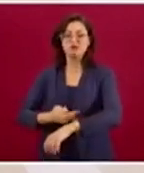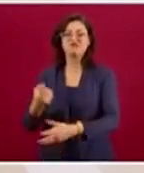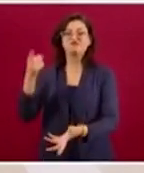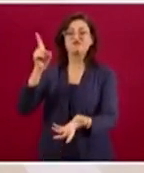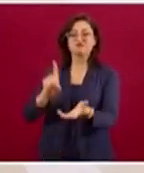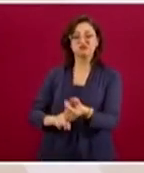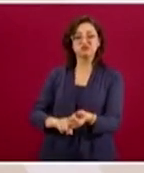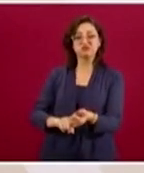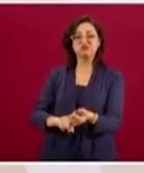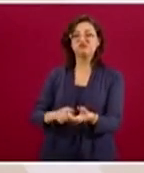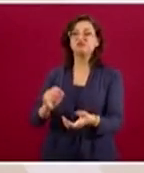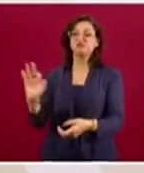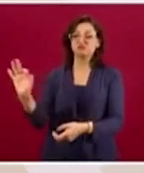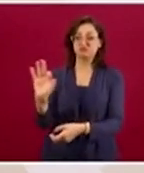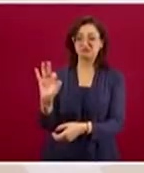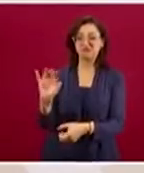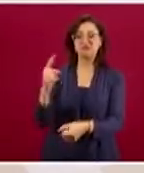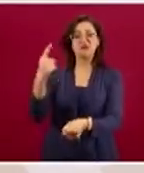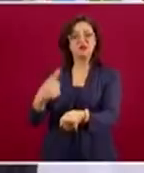de quienes han enfermado